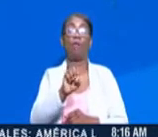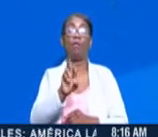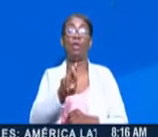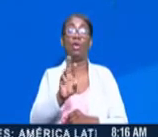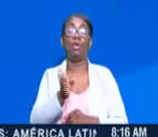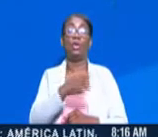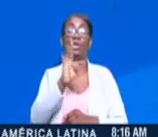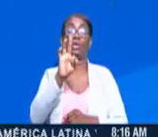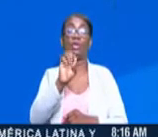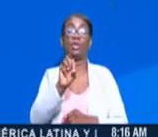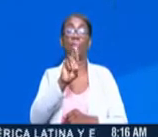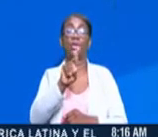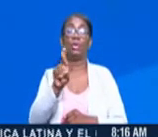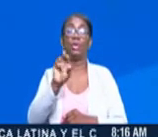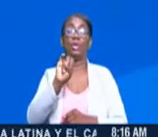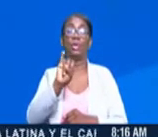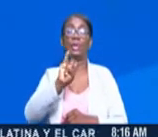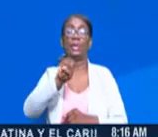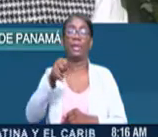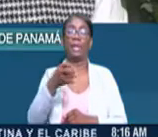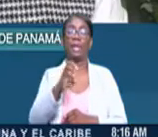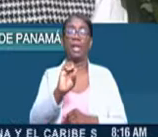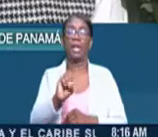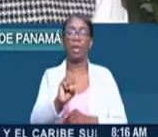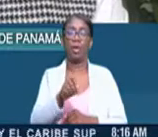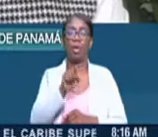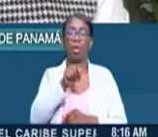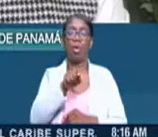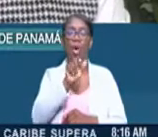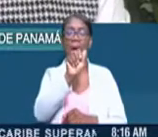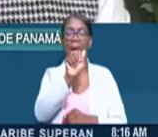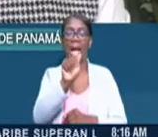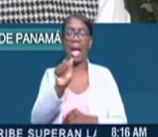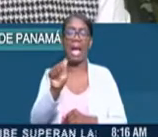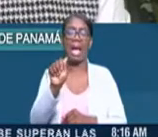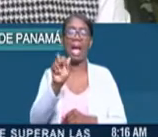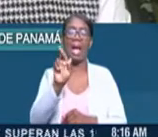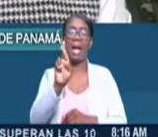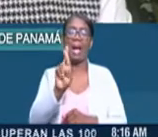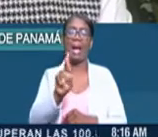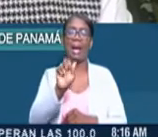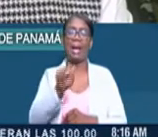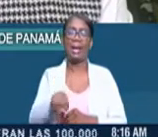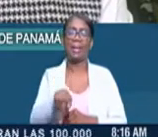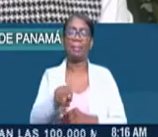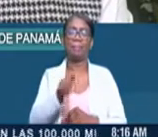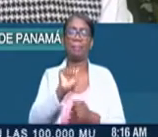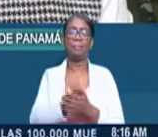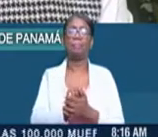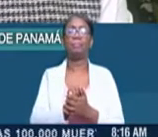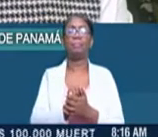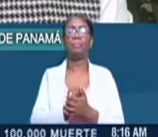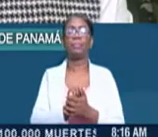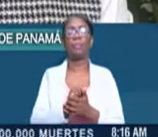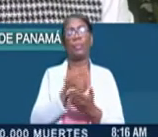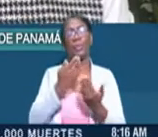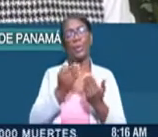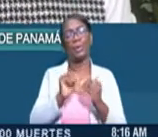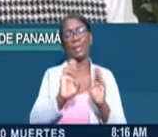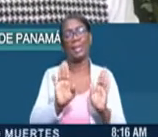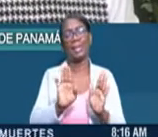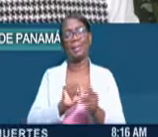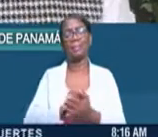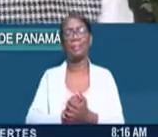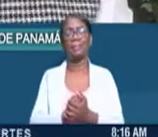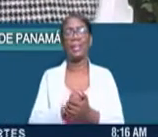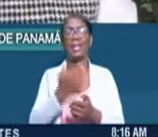administradora general de la Autoridad de Recursos Acuáticos, ARAP, precisamente para hablar sobre diversos temas. Flor, buenos días. Muy buenos